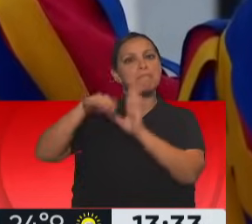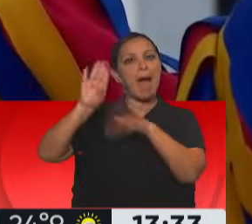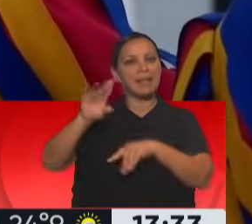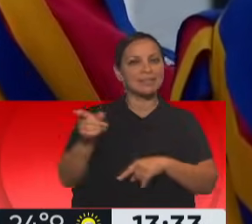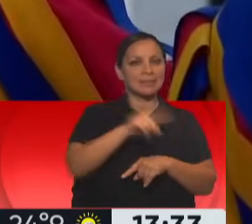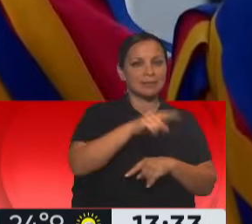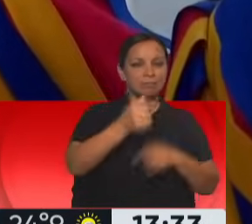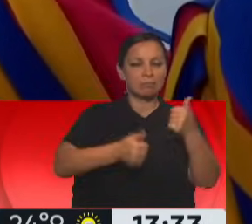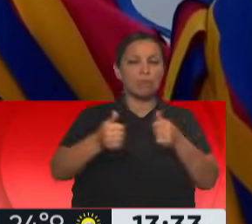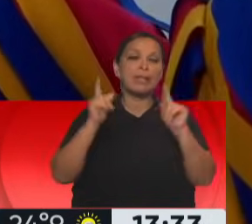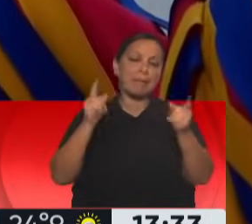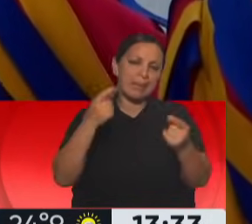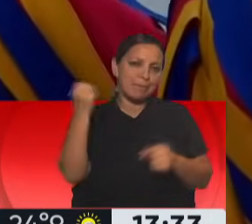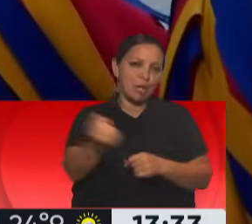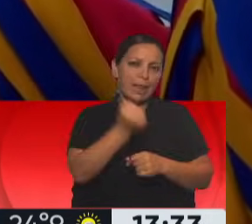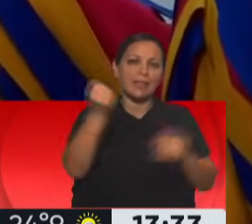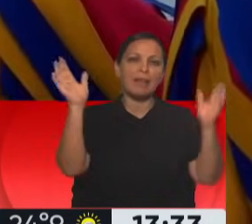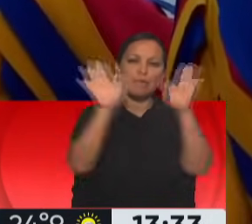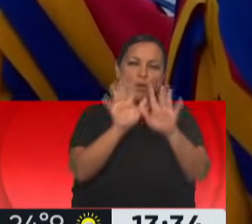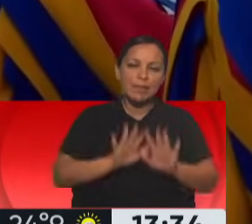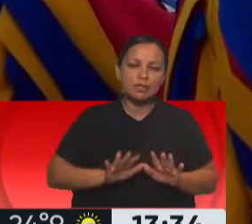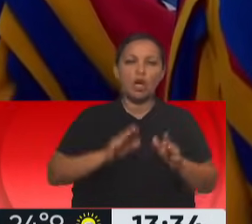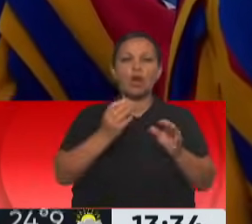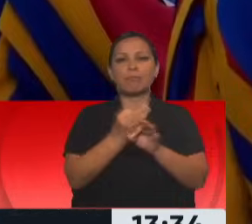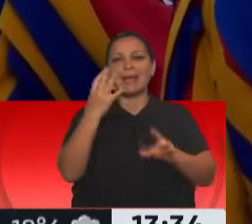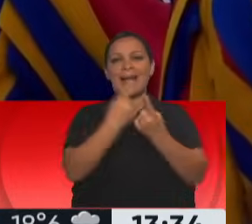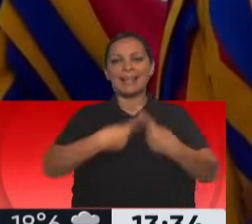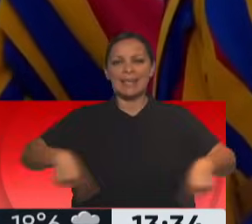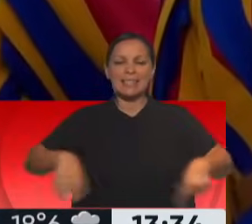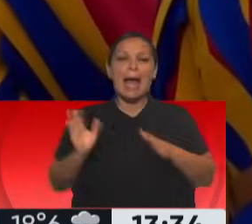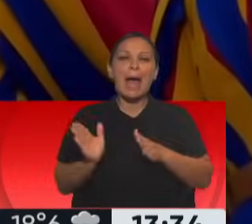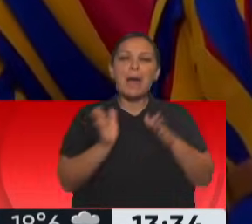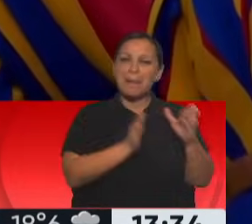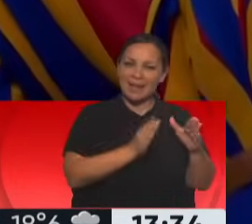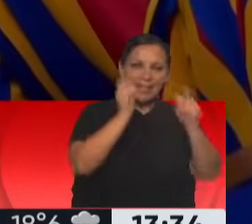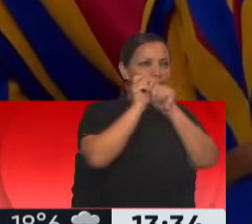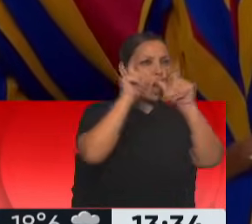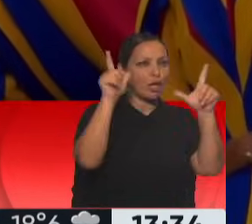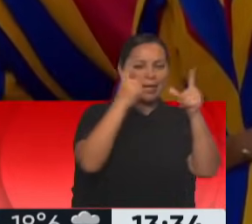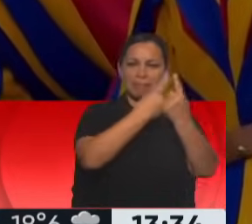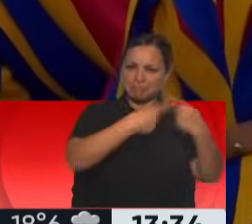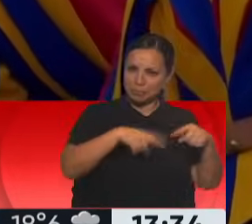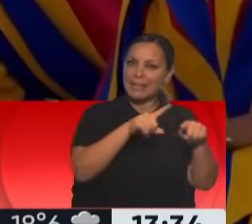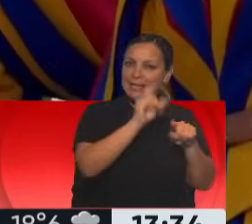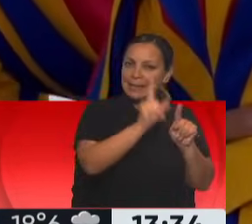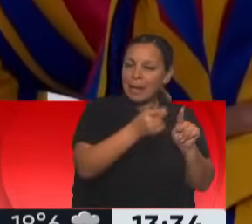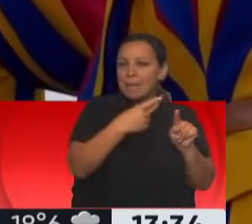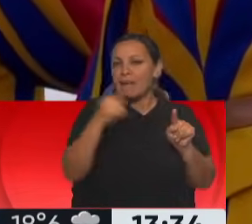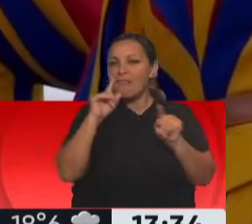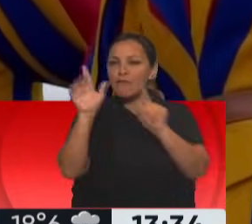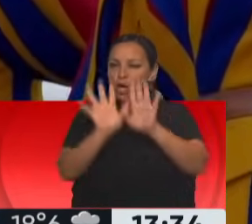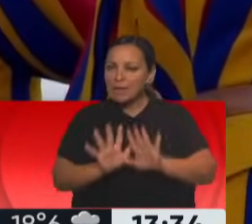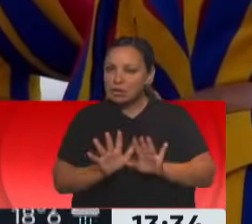en cuenta la formación y las características, más allá del lineamiento político que va a tener la Iglesia por los próximos